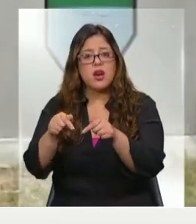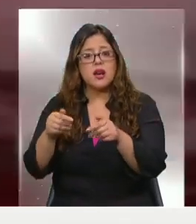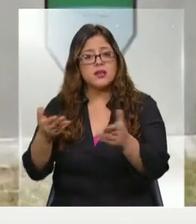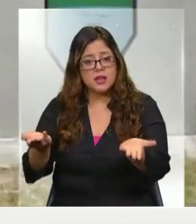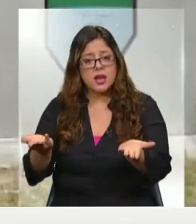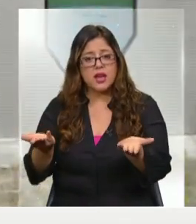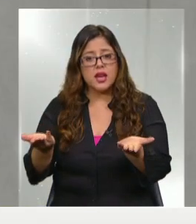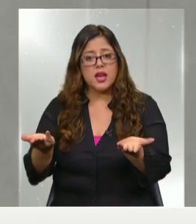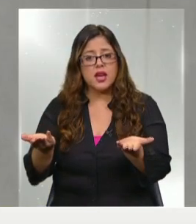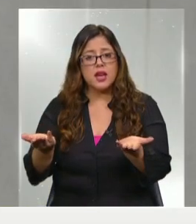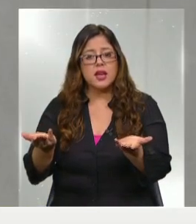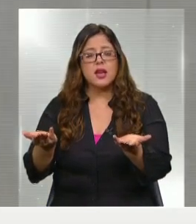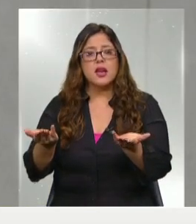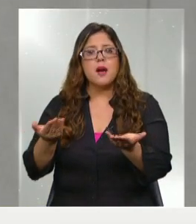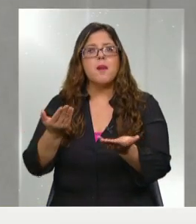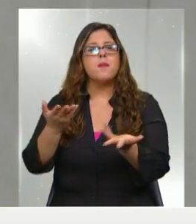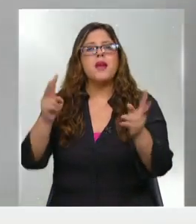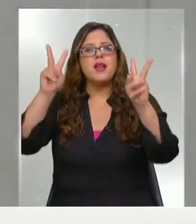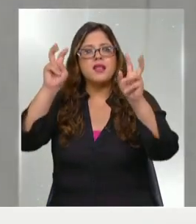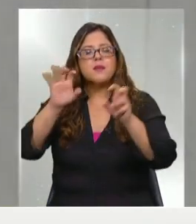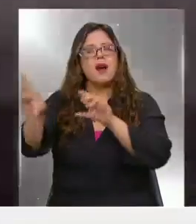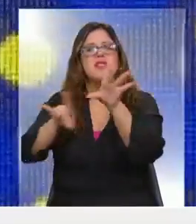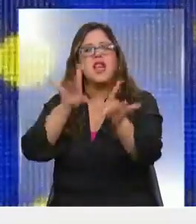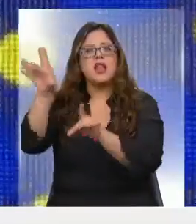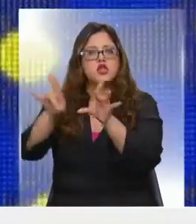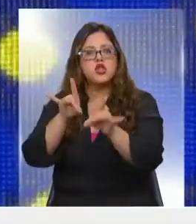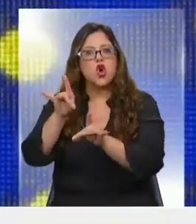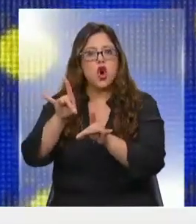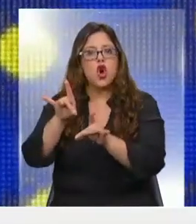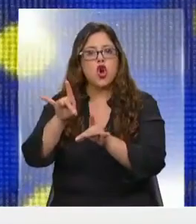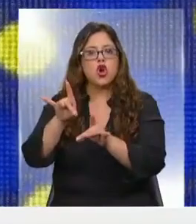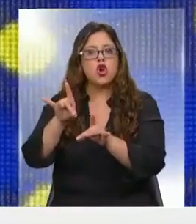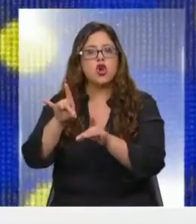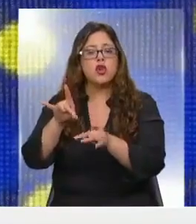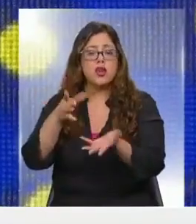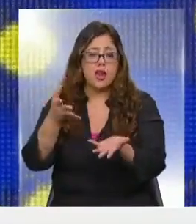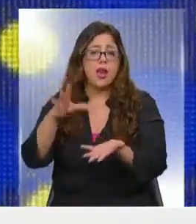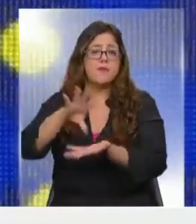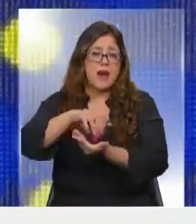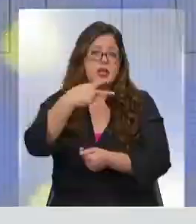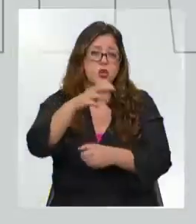utilizarla de cara a las elecciones que se llevarán a cabo en su país en 2024.